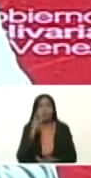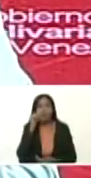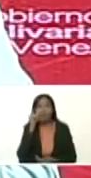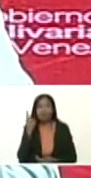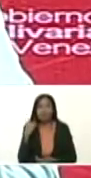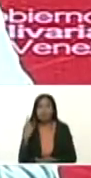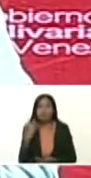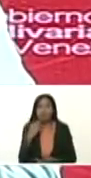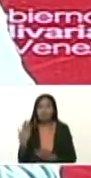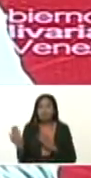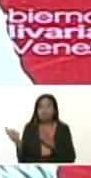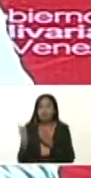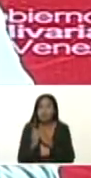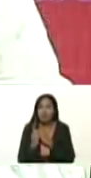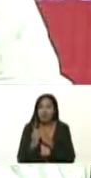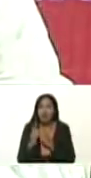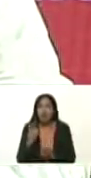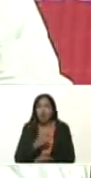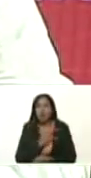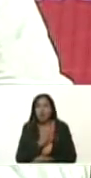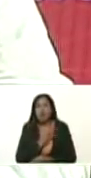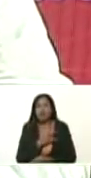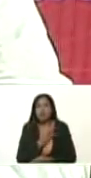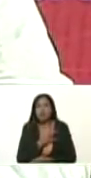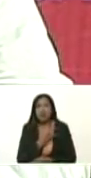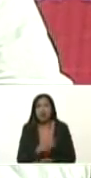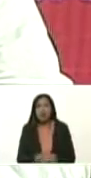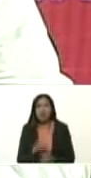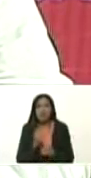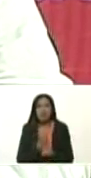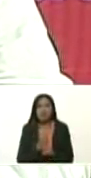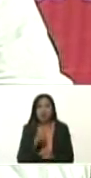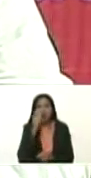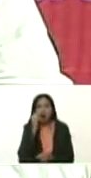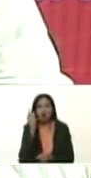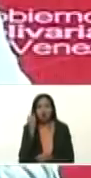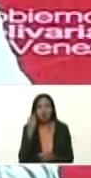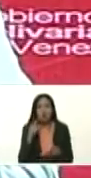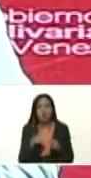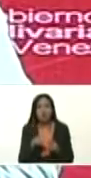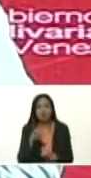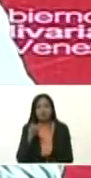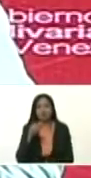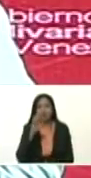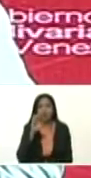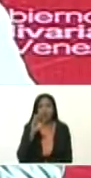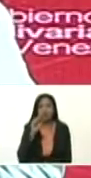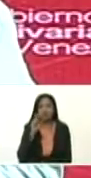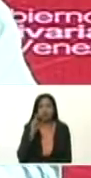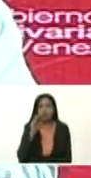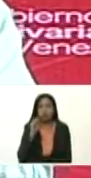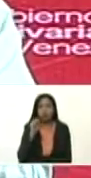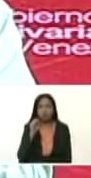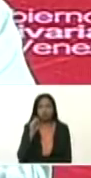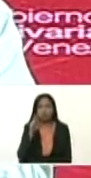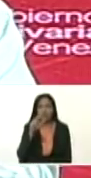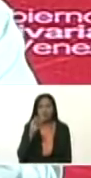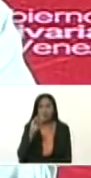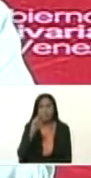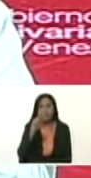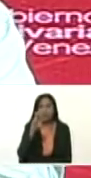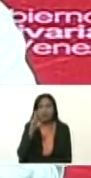lado a la Universidad de los Trabajadores y las Trabajadoras, Jesús Rivero. Su